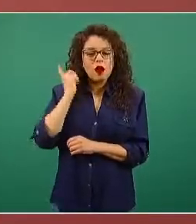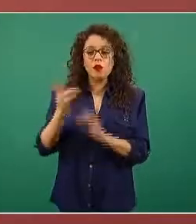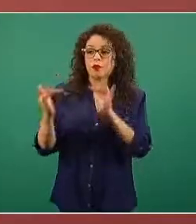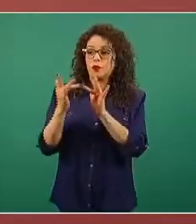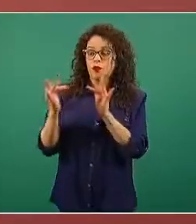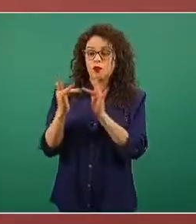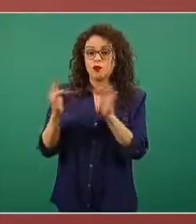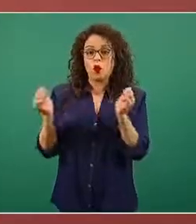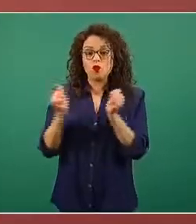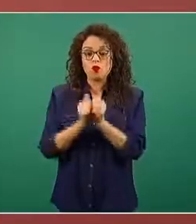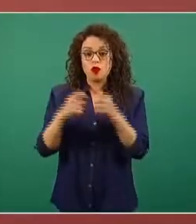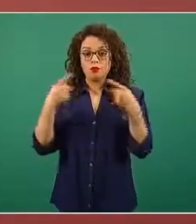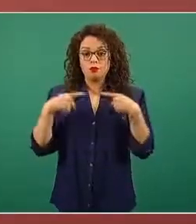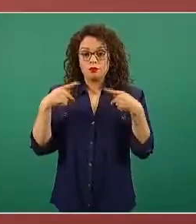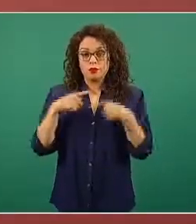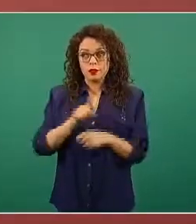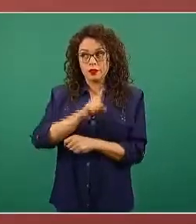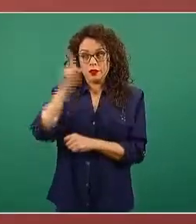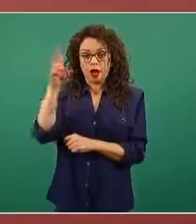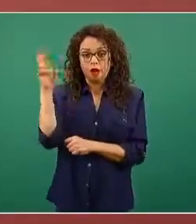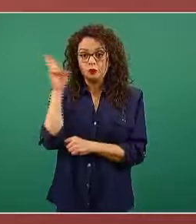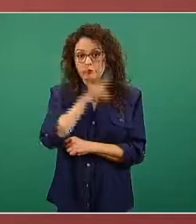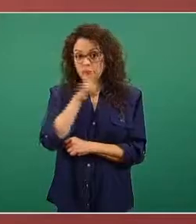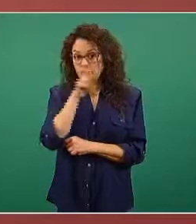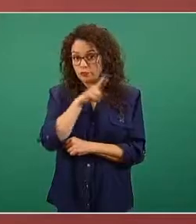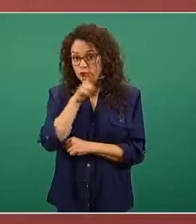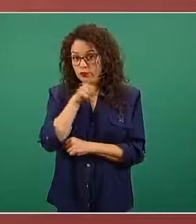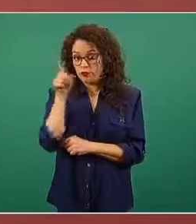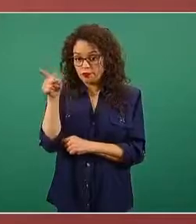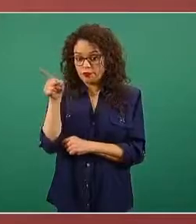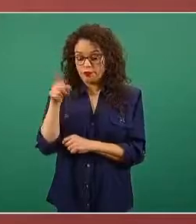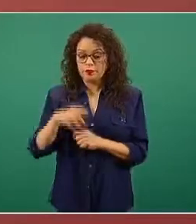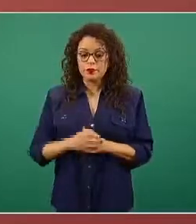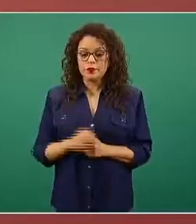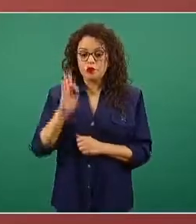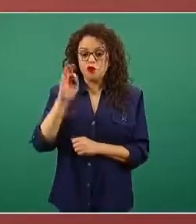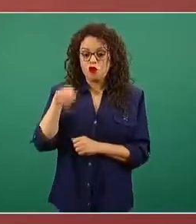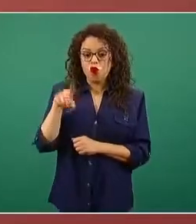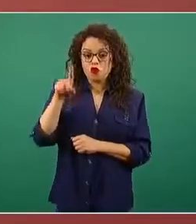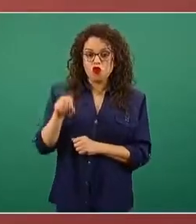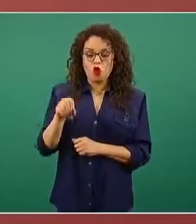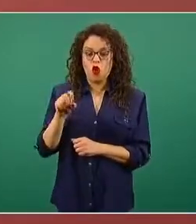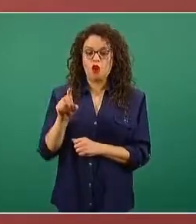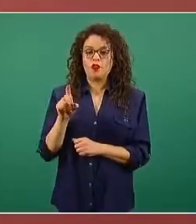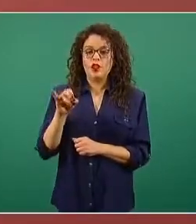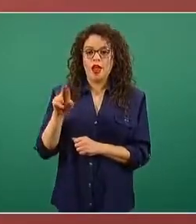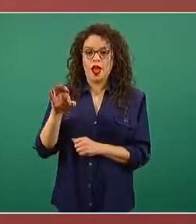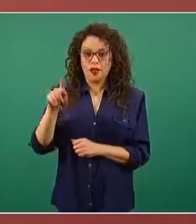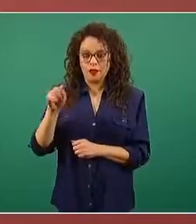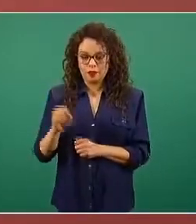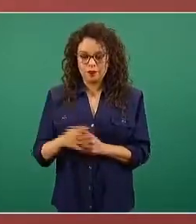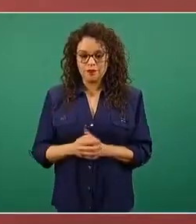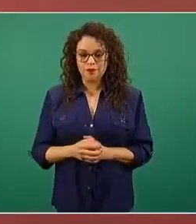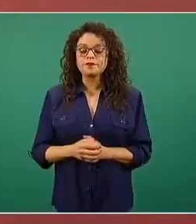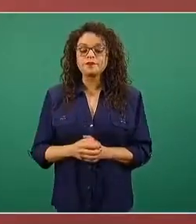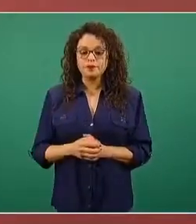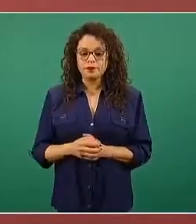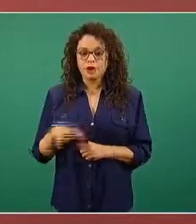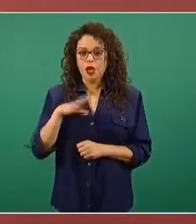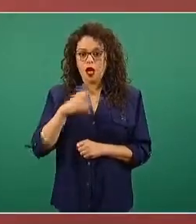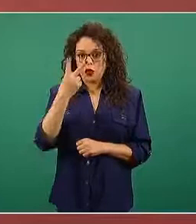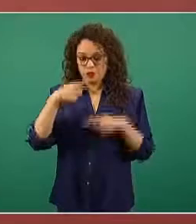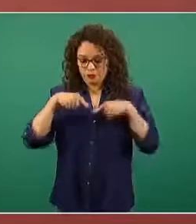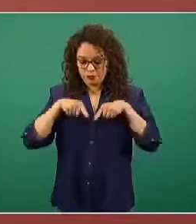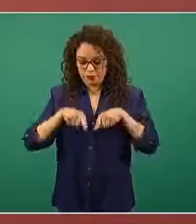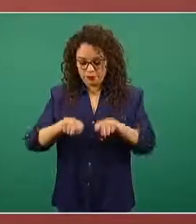del Fondo Ruso de Inversiones Directas, que tiene 2 elementos en paralelo. El primero es el llegar